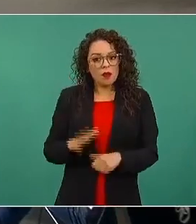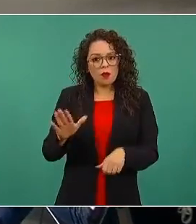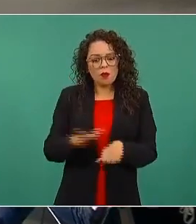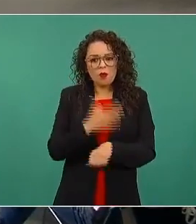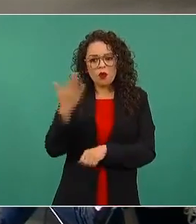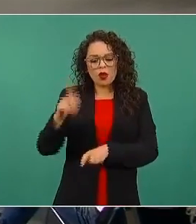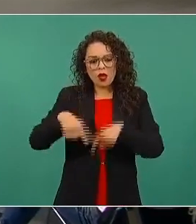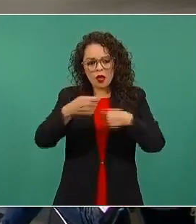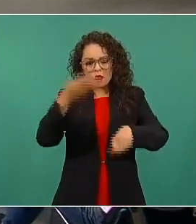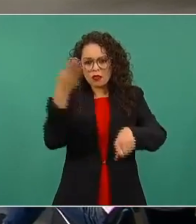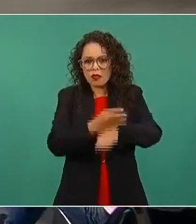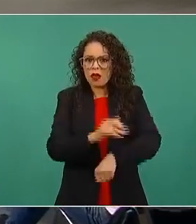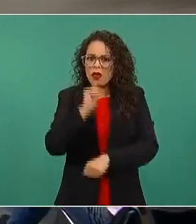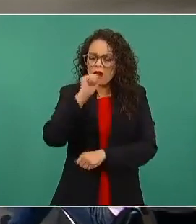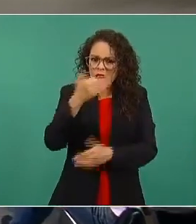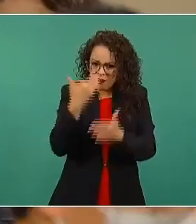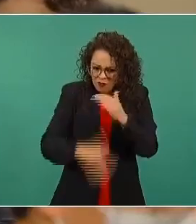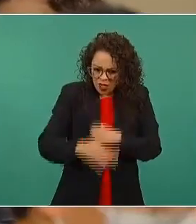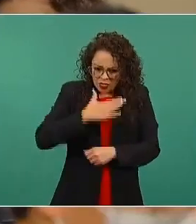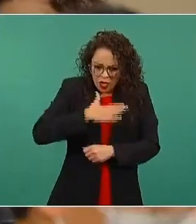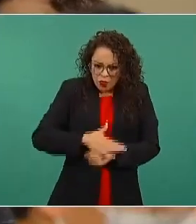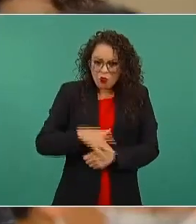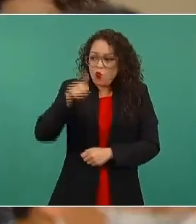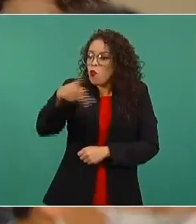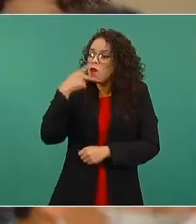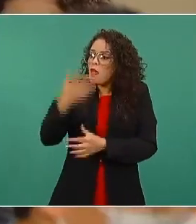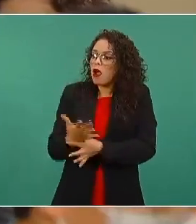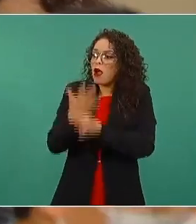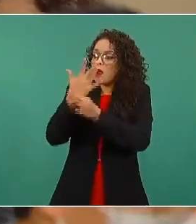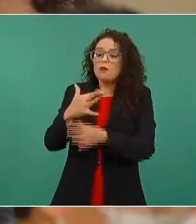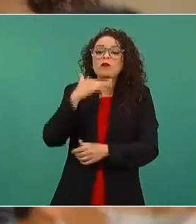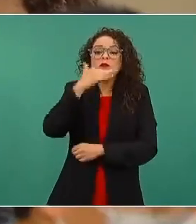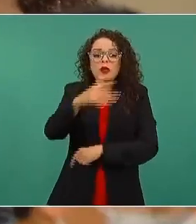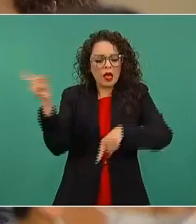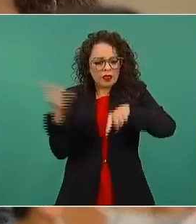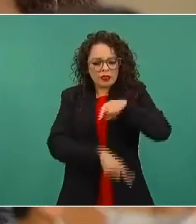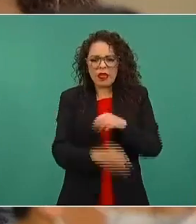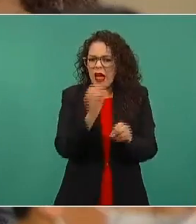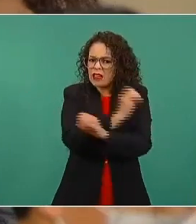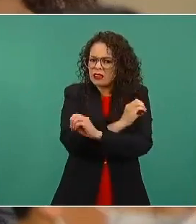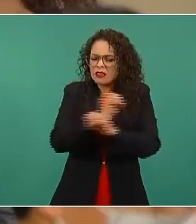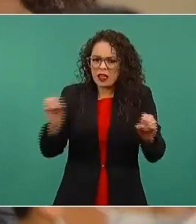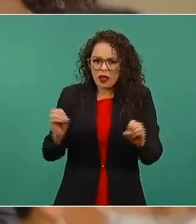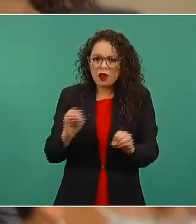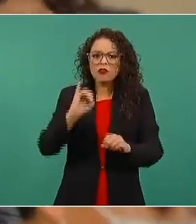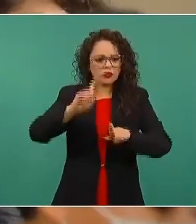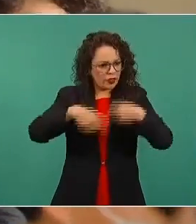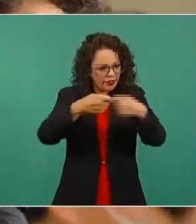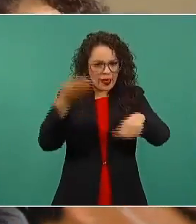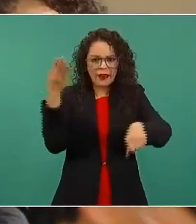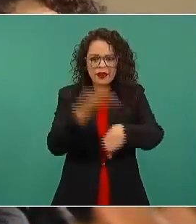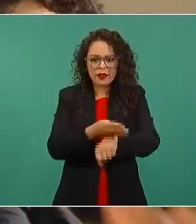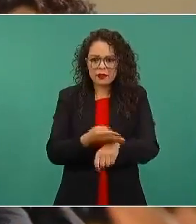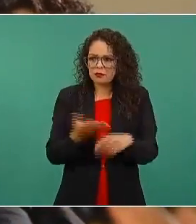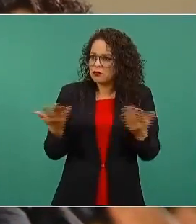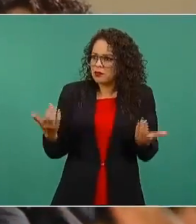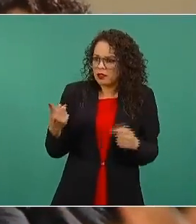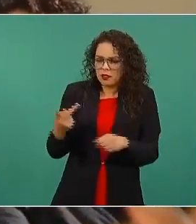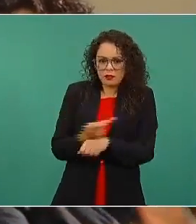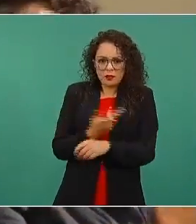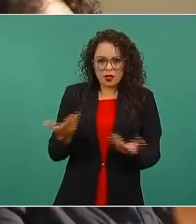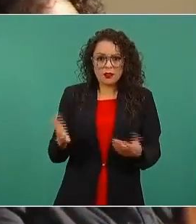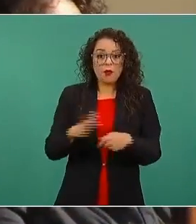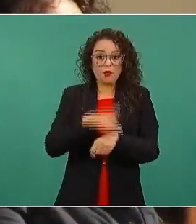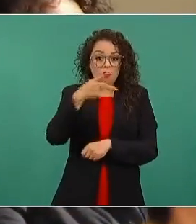justicia? Usted mismo dice cero corrupción y cero impunidad. Eso significa, ¿puede usted tener la promesa para los